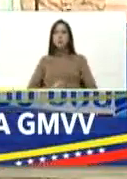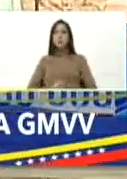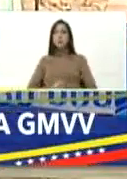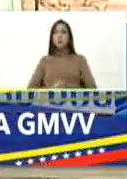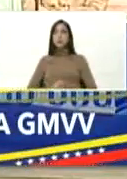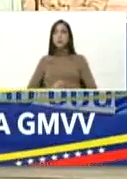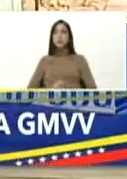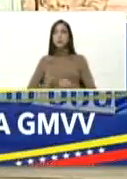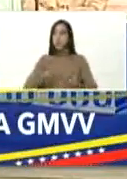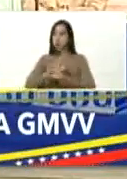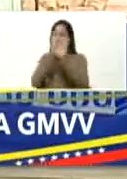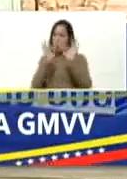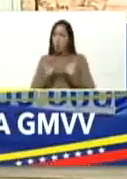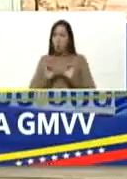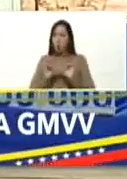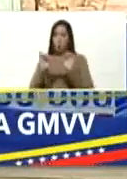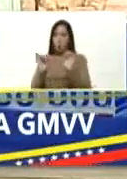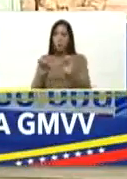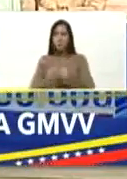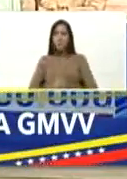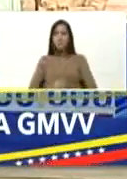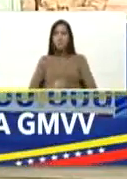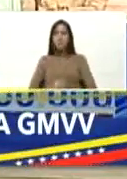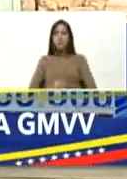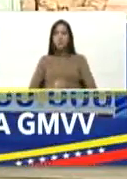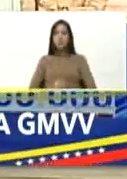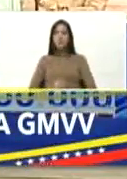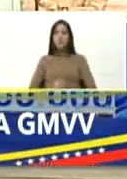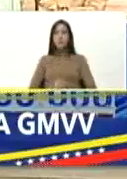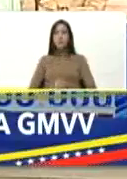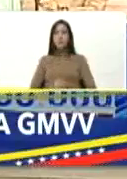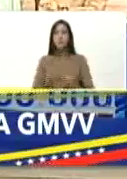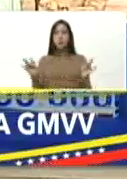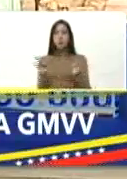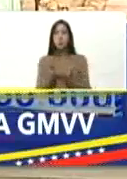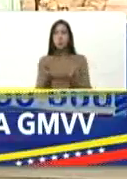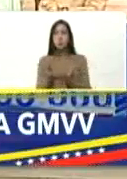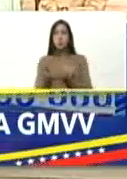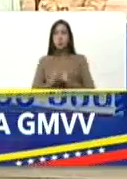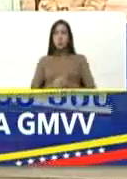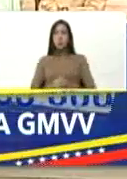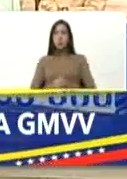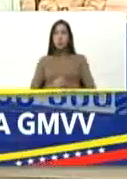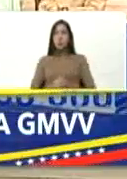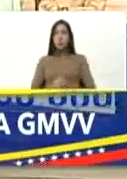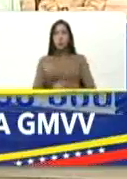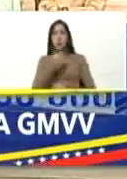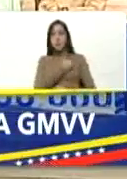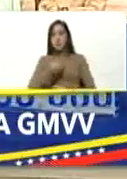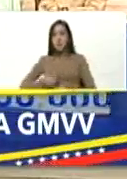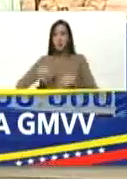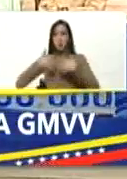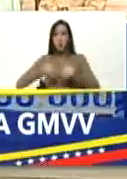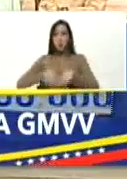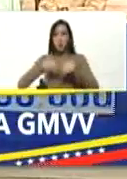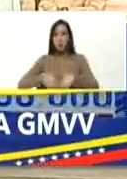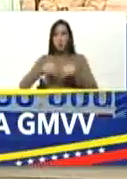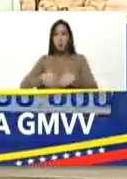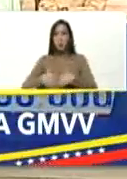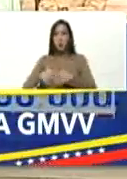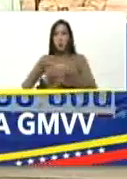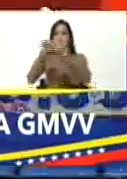de manera permanente. Vamos a ver, fíjense, allá está Luis Rosales, presidente de la fábrica alfarera 27